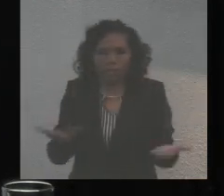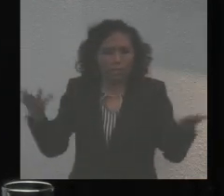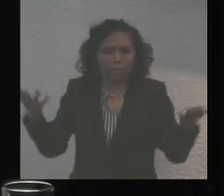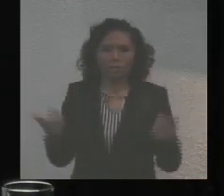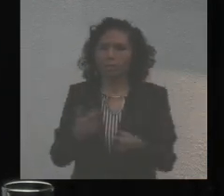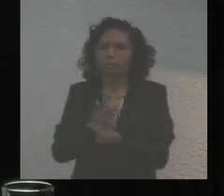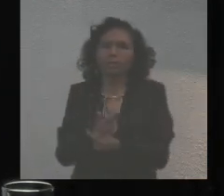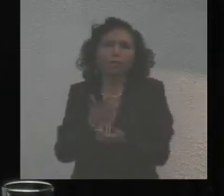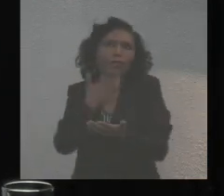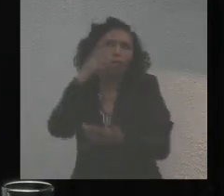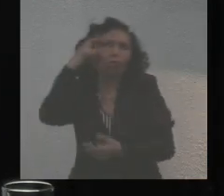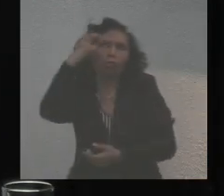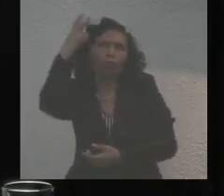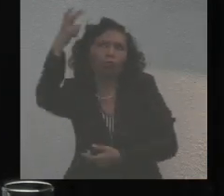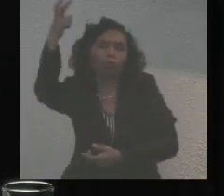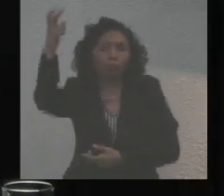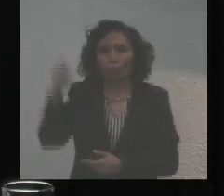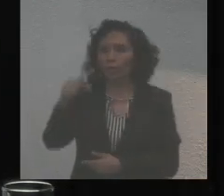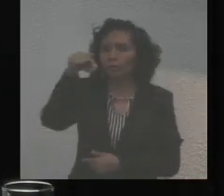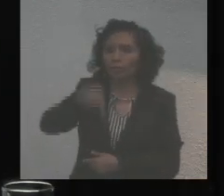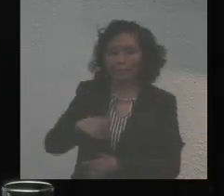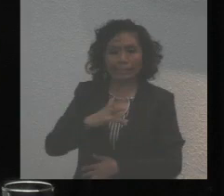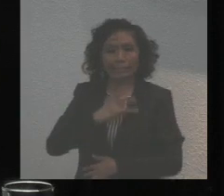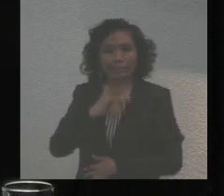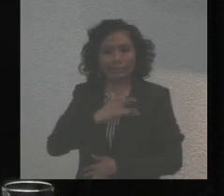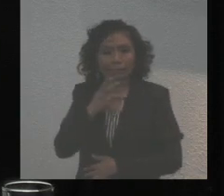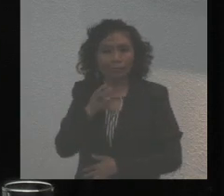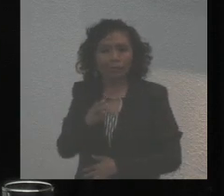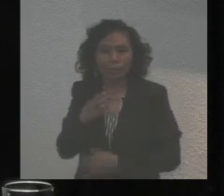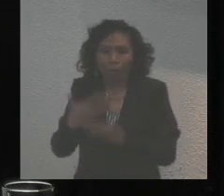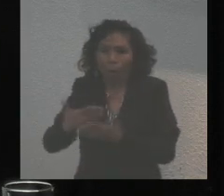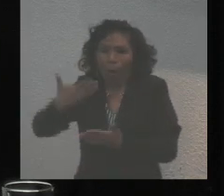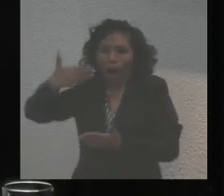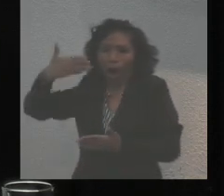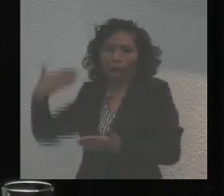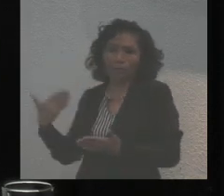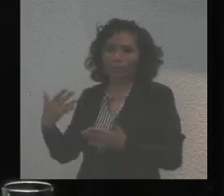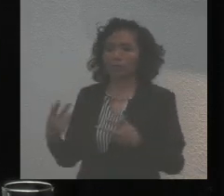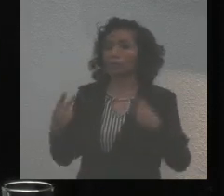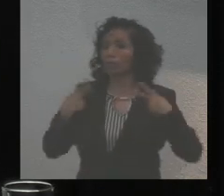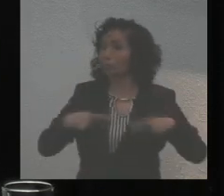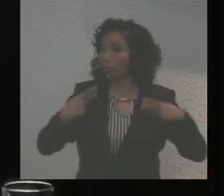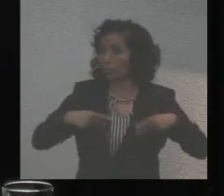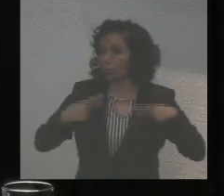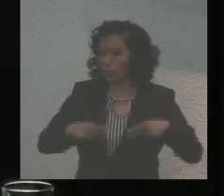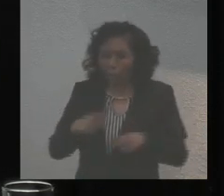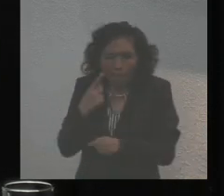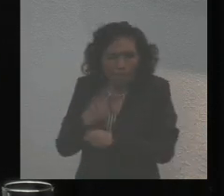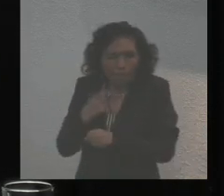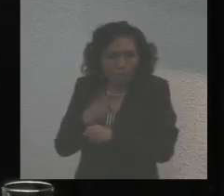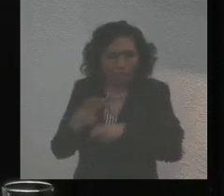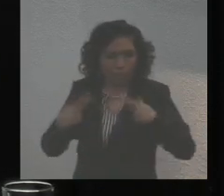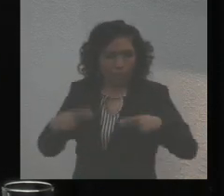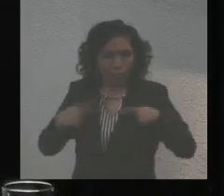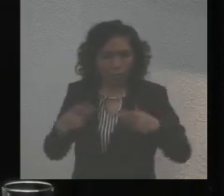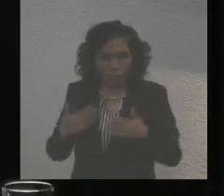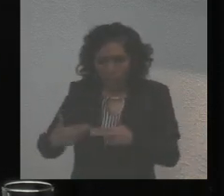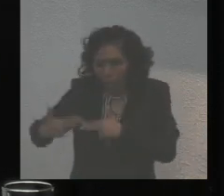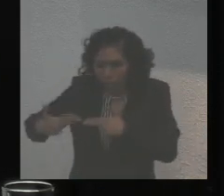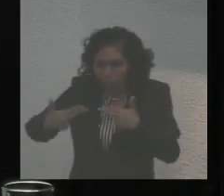muchas esperanzas, fue el sentimiento que tuvieron nuestras y nuestros pioneros, y así lo